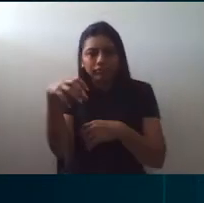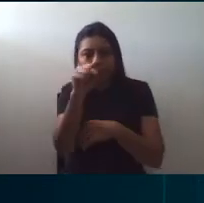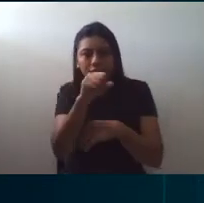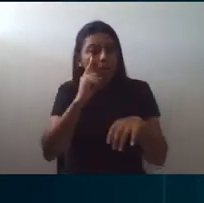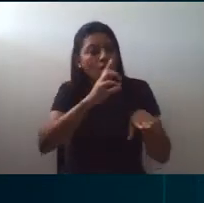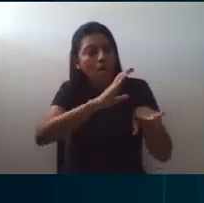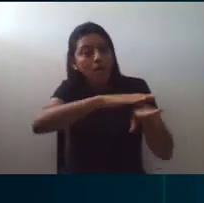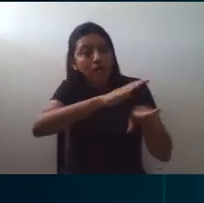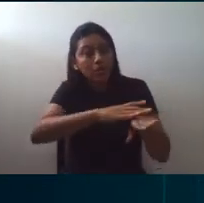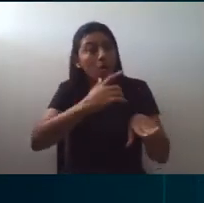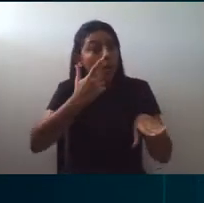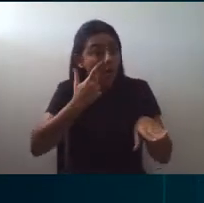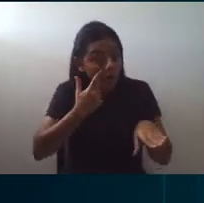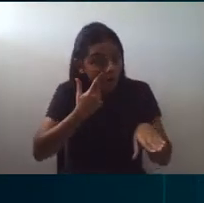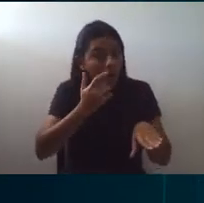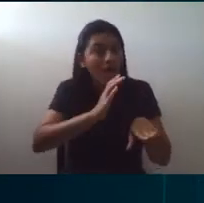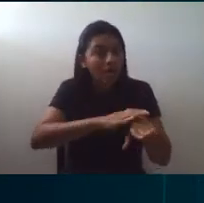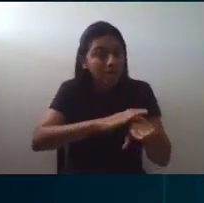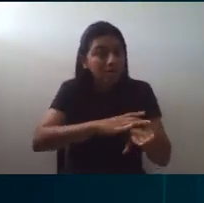vea eso